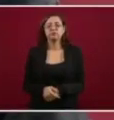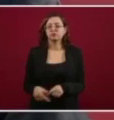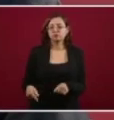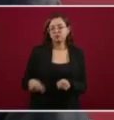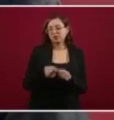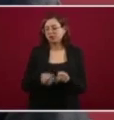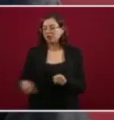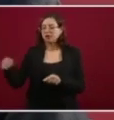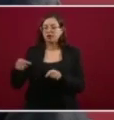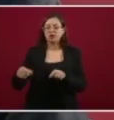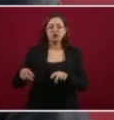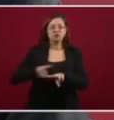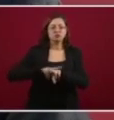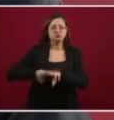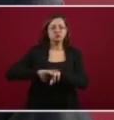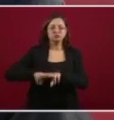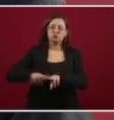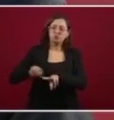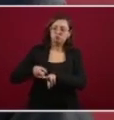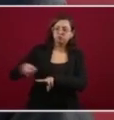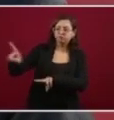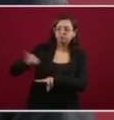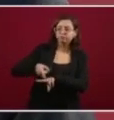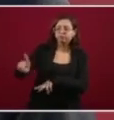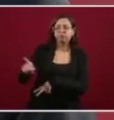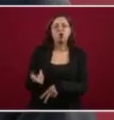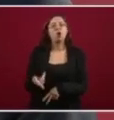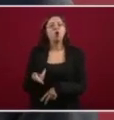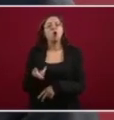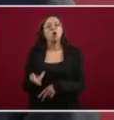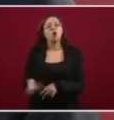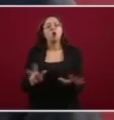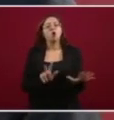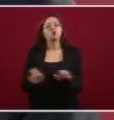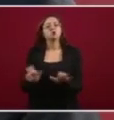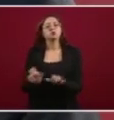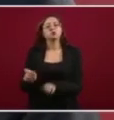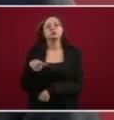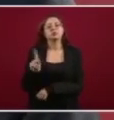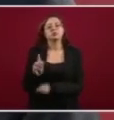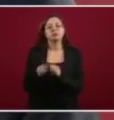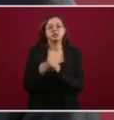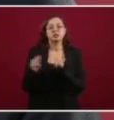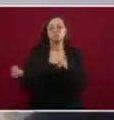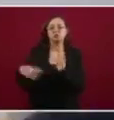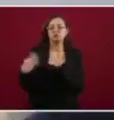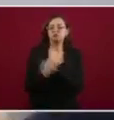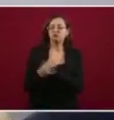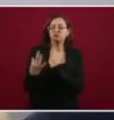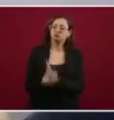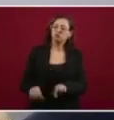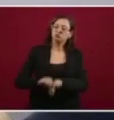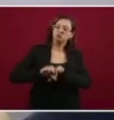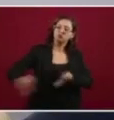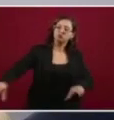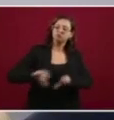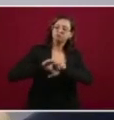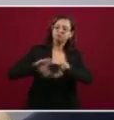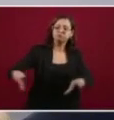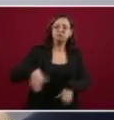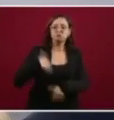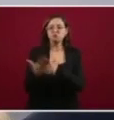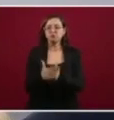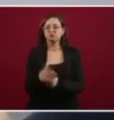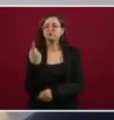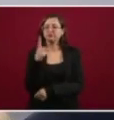férrea, más de la mitad, como 800 kilómetros. Vamos a licitar ya en diciembre y eso va a